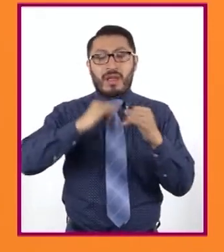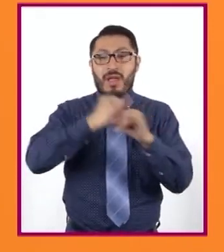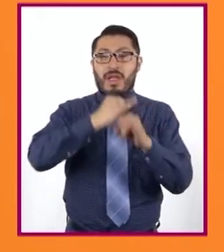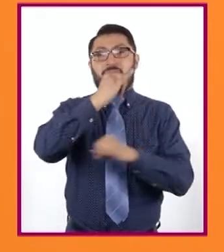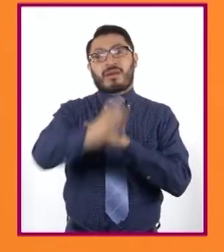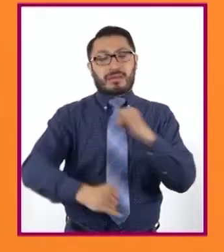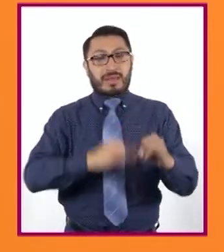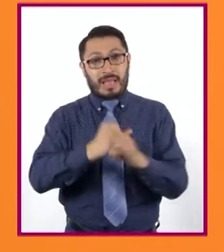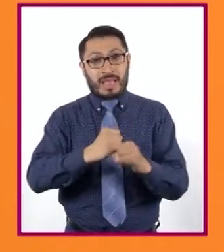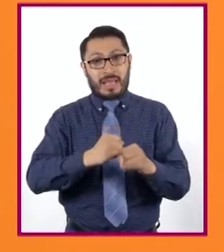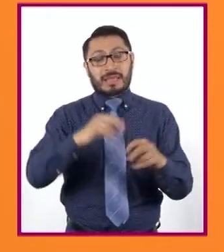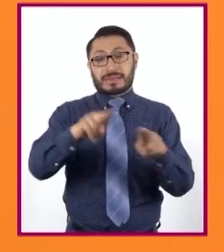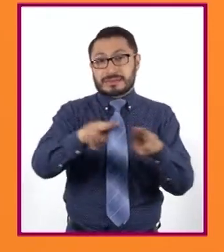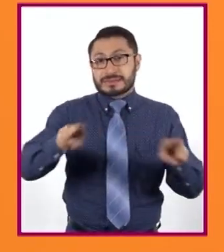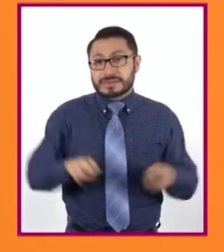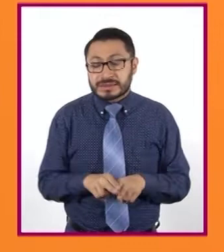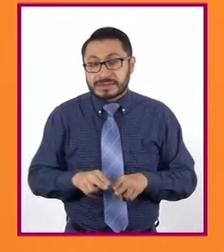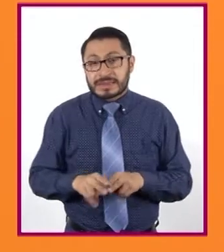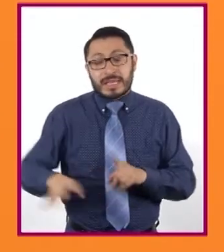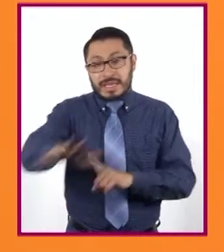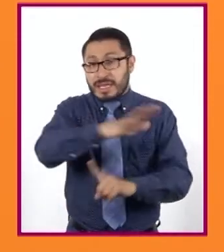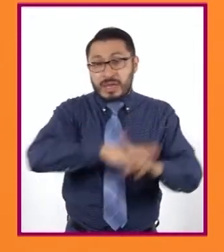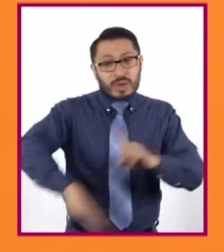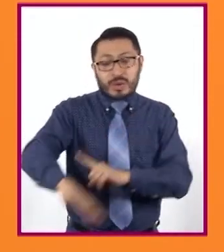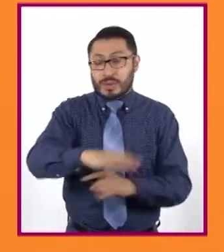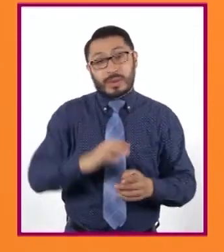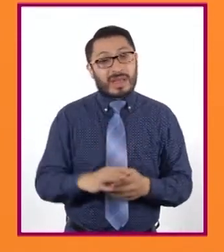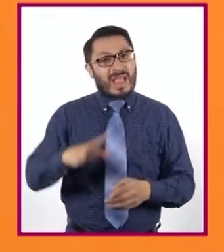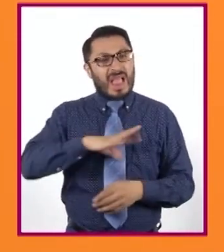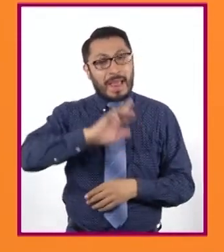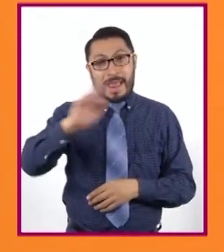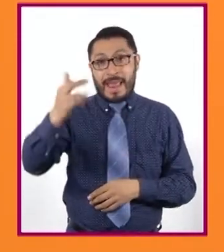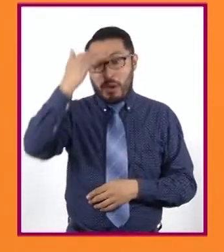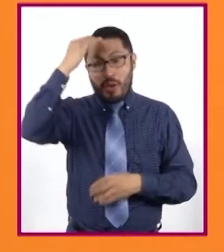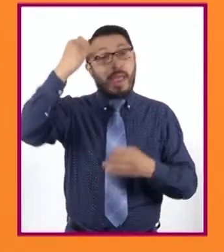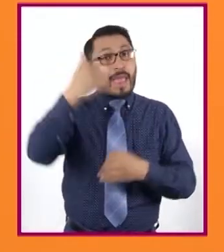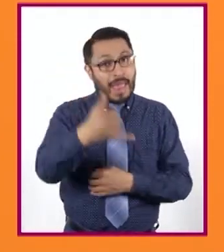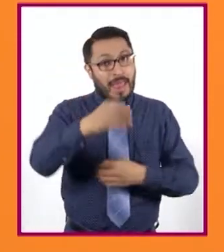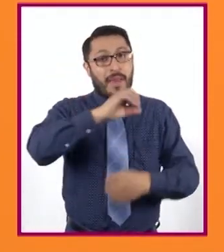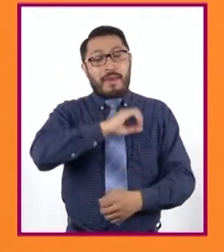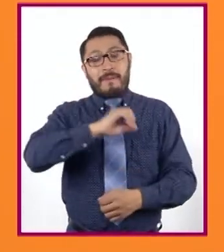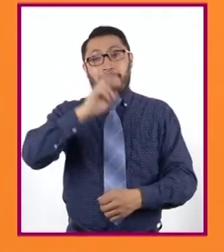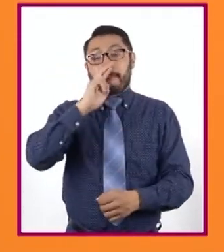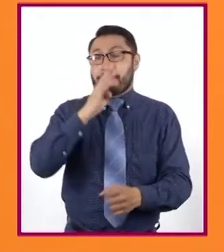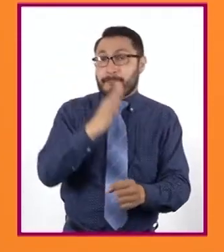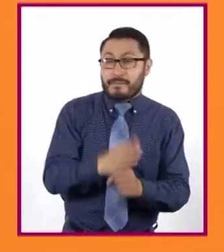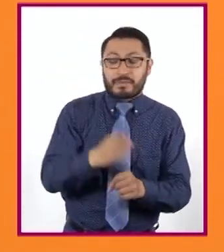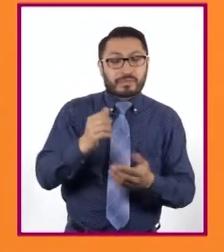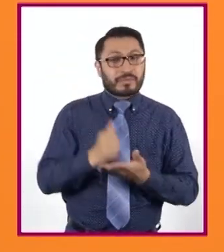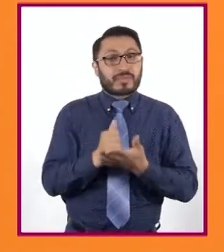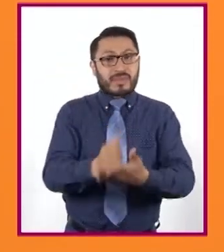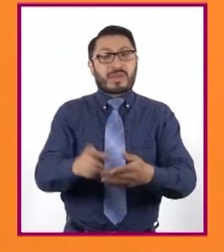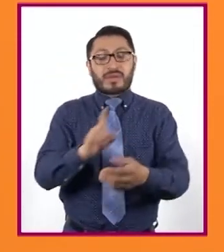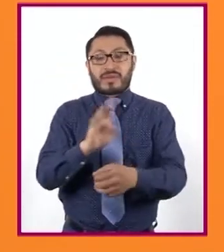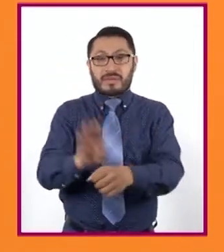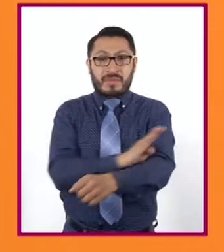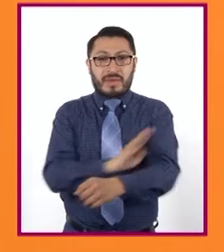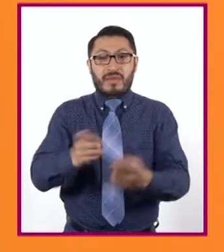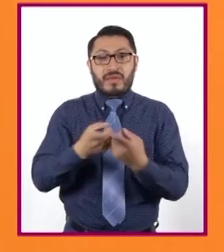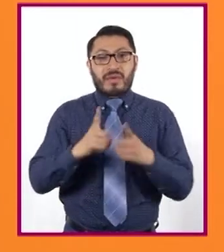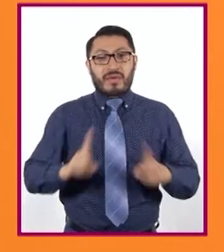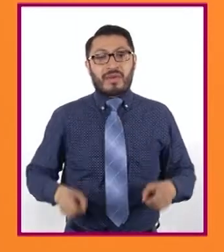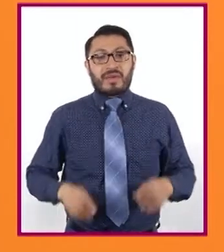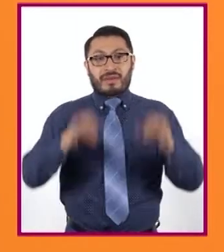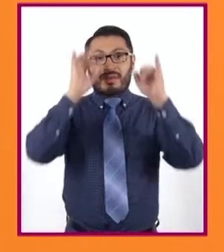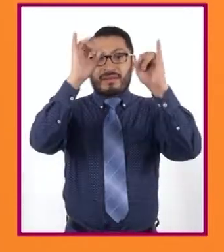internacional, nacional y local reconocen y tienen la responsabilidad de favorecer el desarrollo integral de las